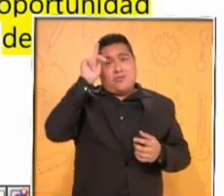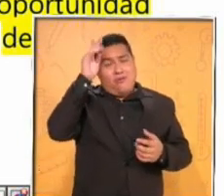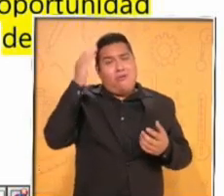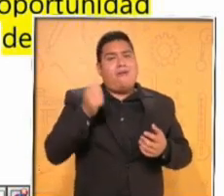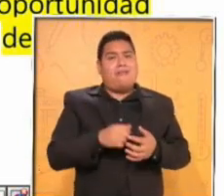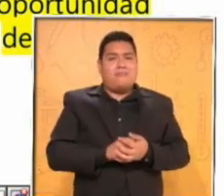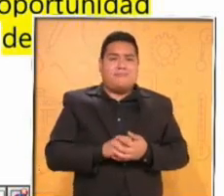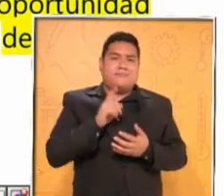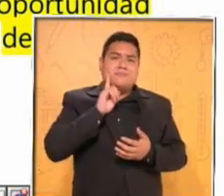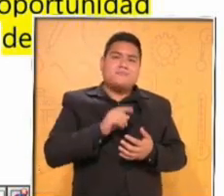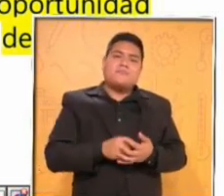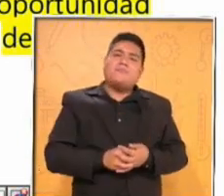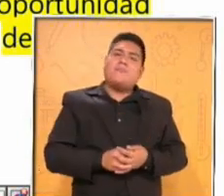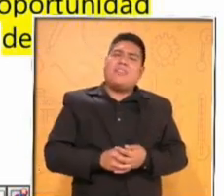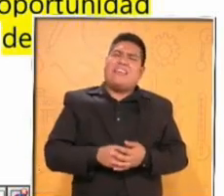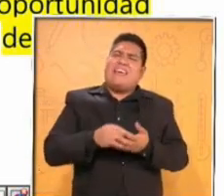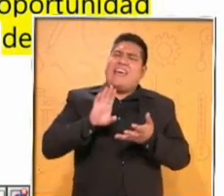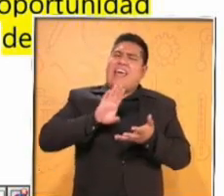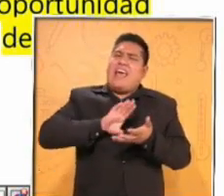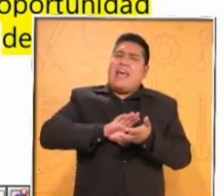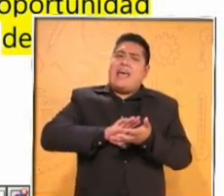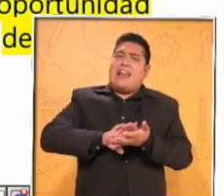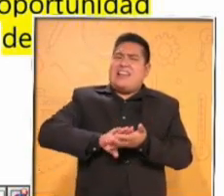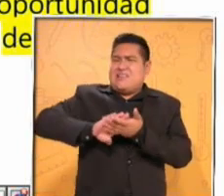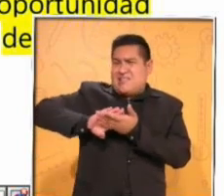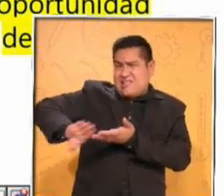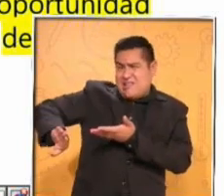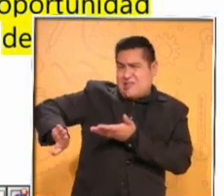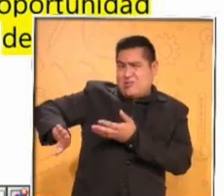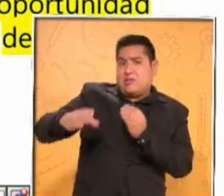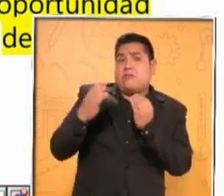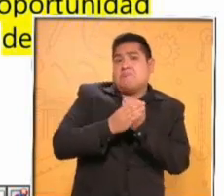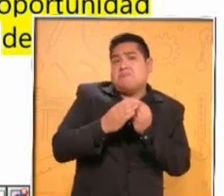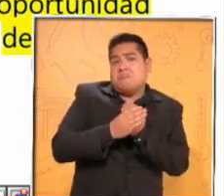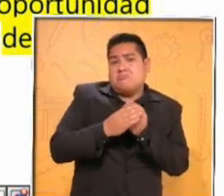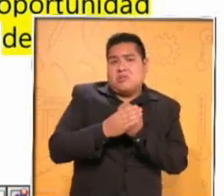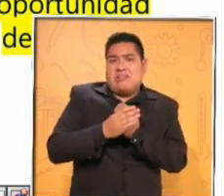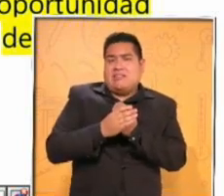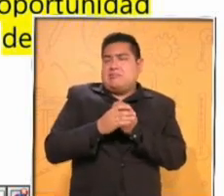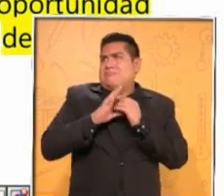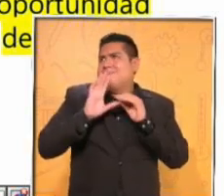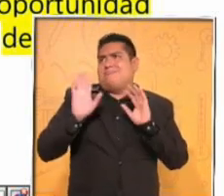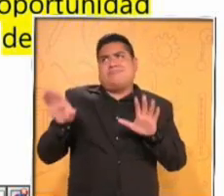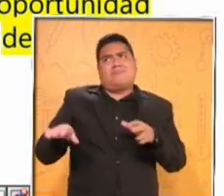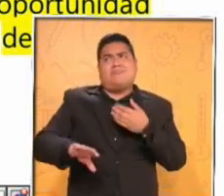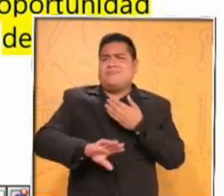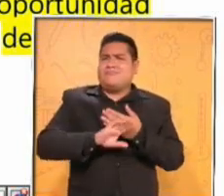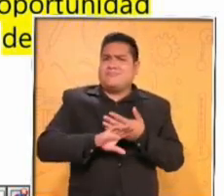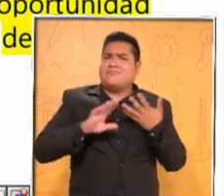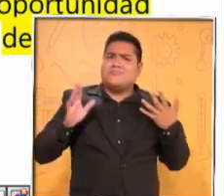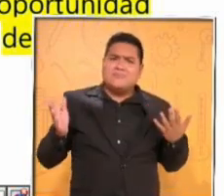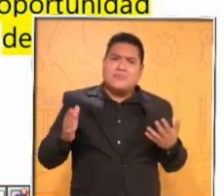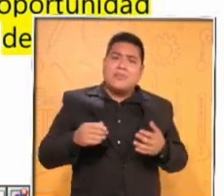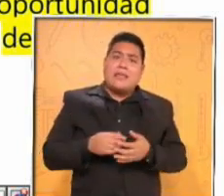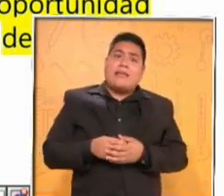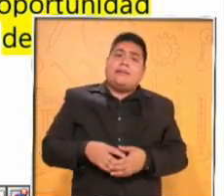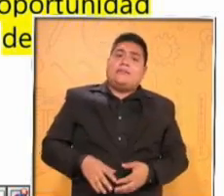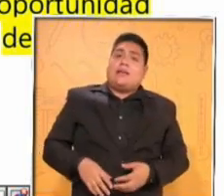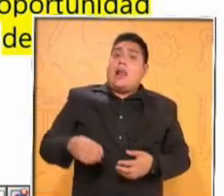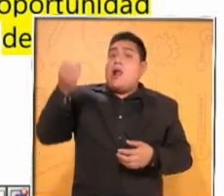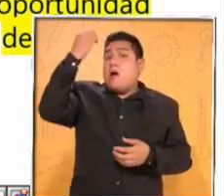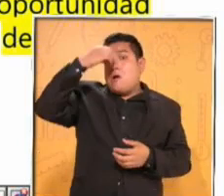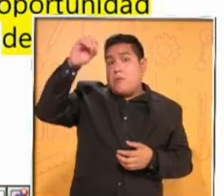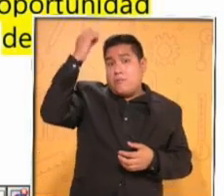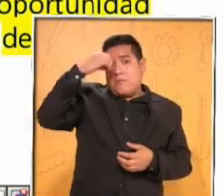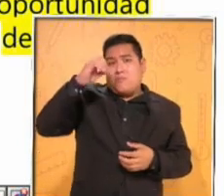editora. Eliminarlos en el aula resulta artificial y contraproducente, desde el punto de vista de que